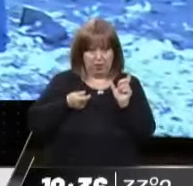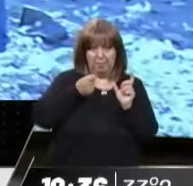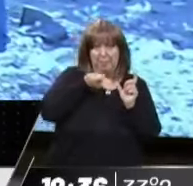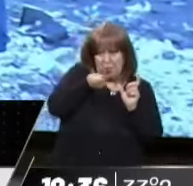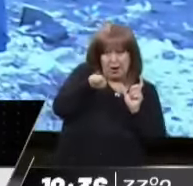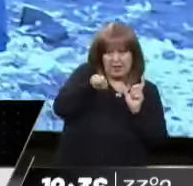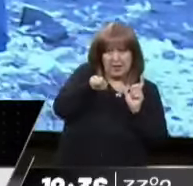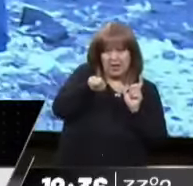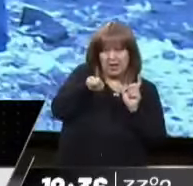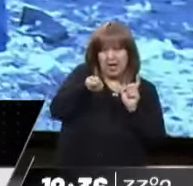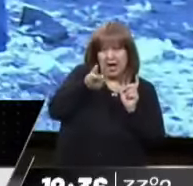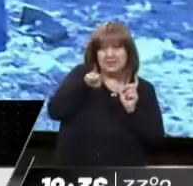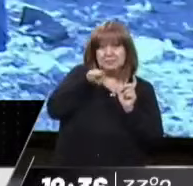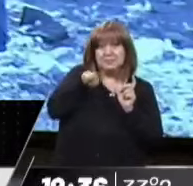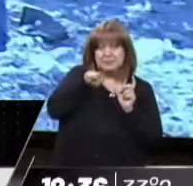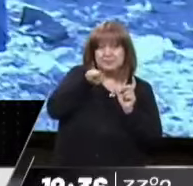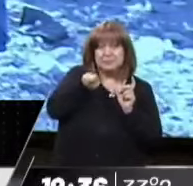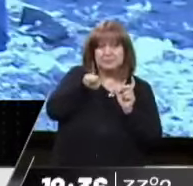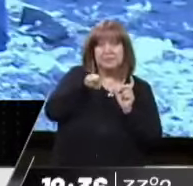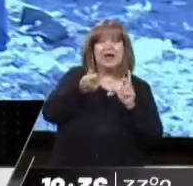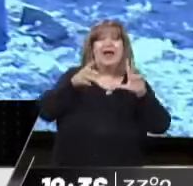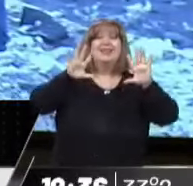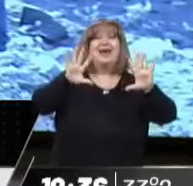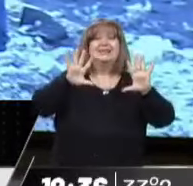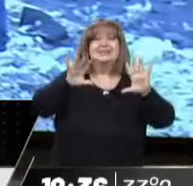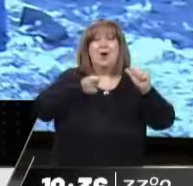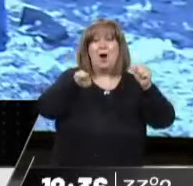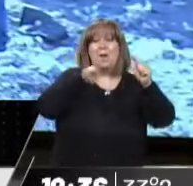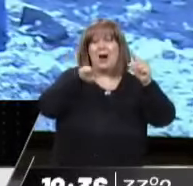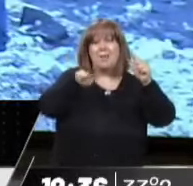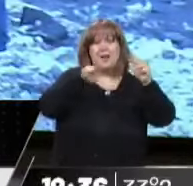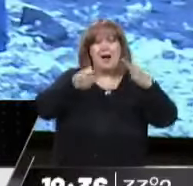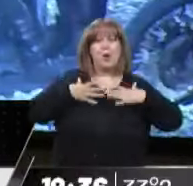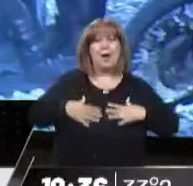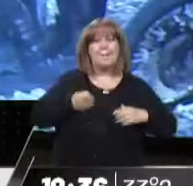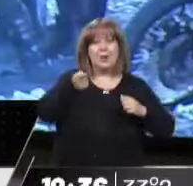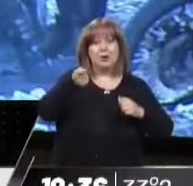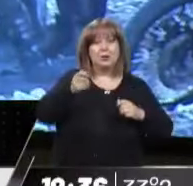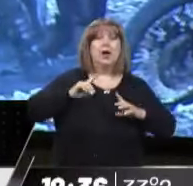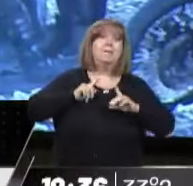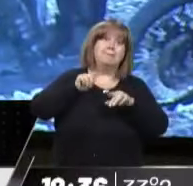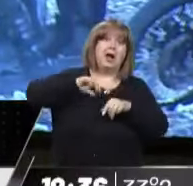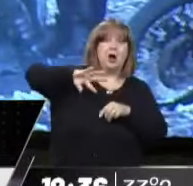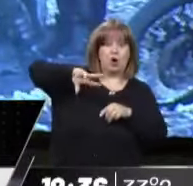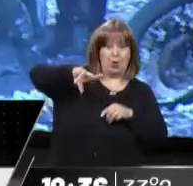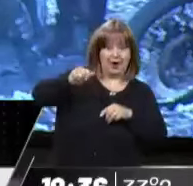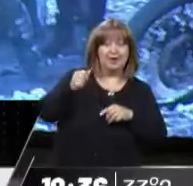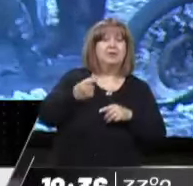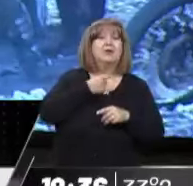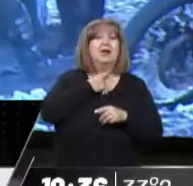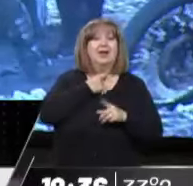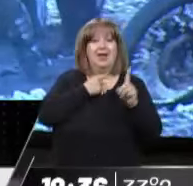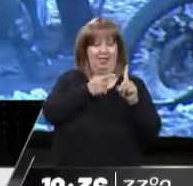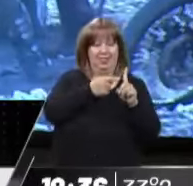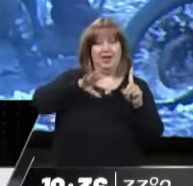hizo, que fue clavarle 10 puñaladas. y robar, porque él lo que quería era